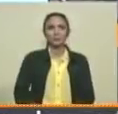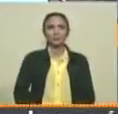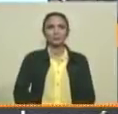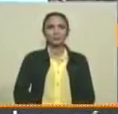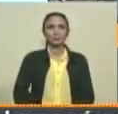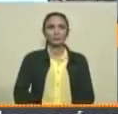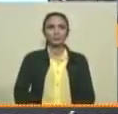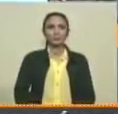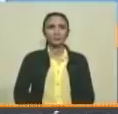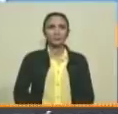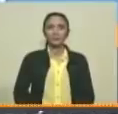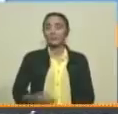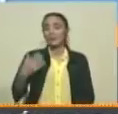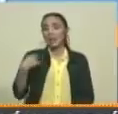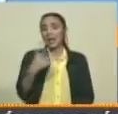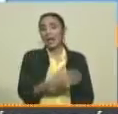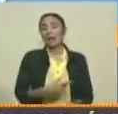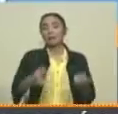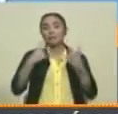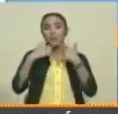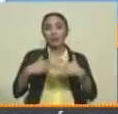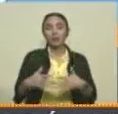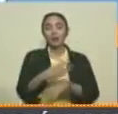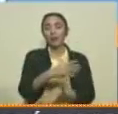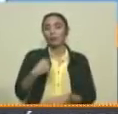Y mordieron el polvo de la derrota